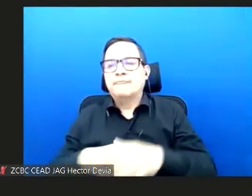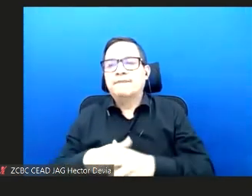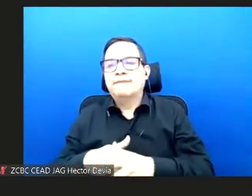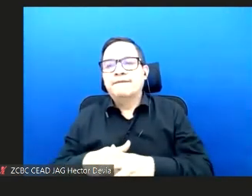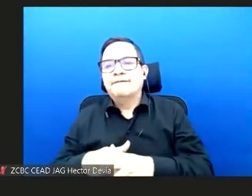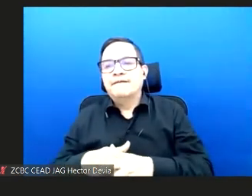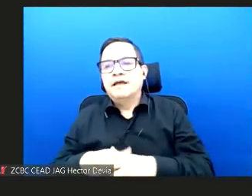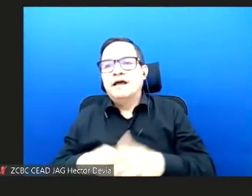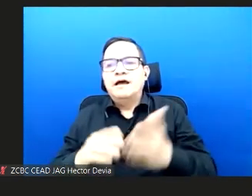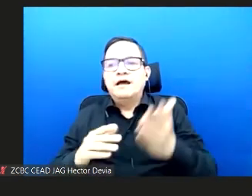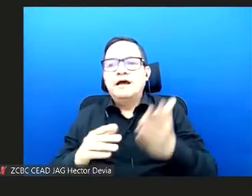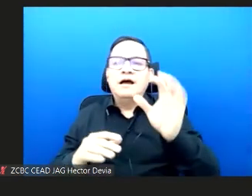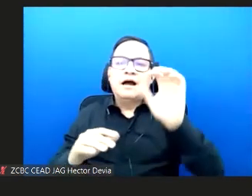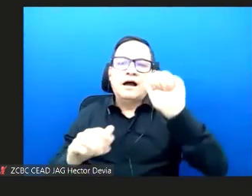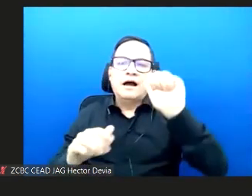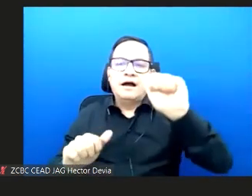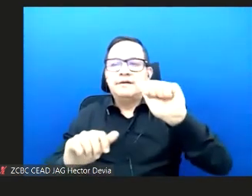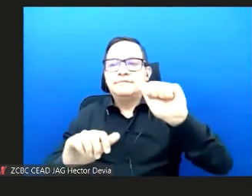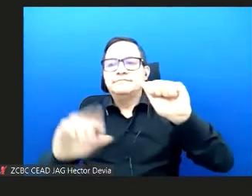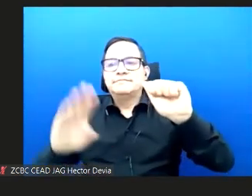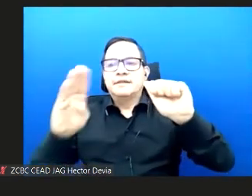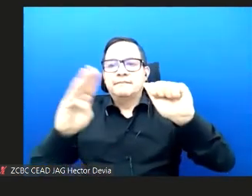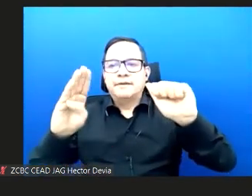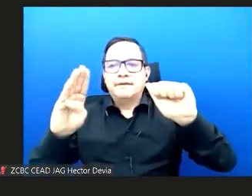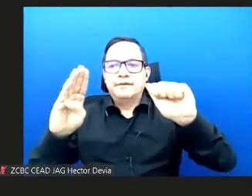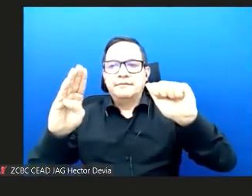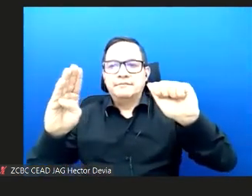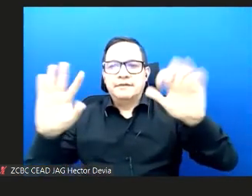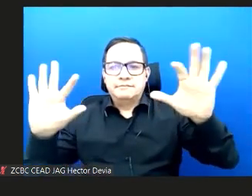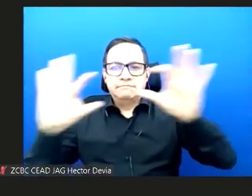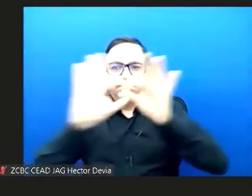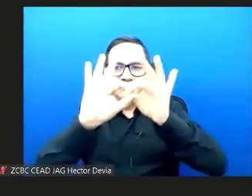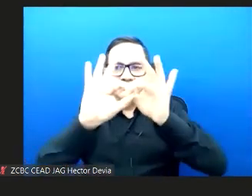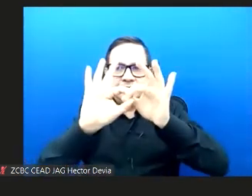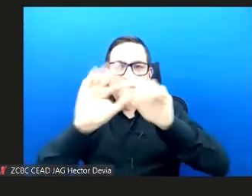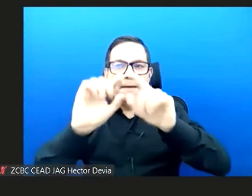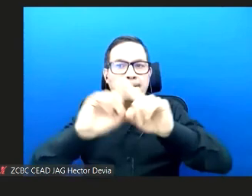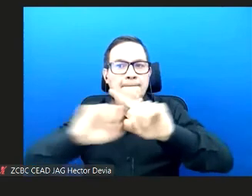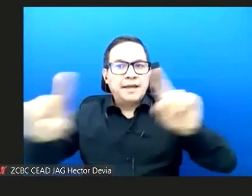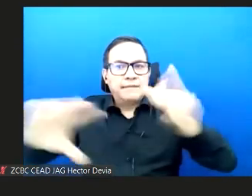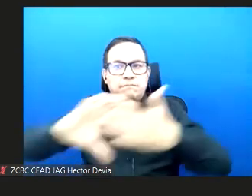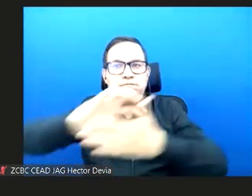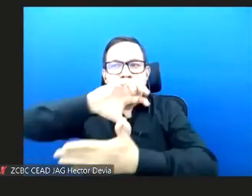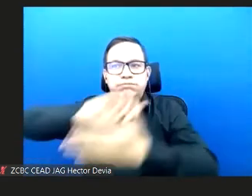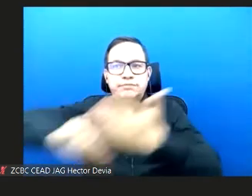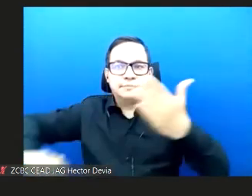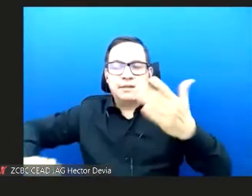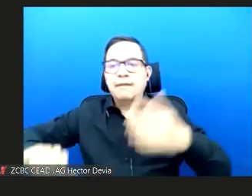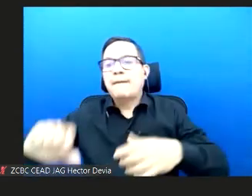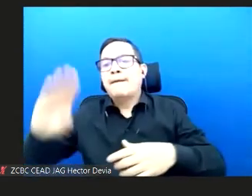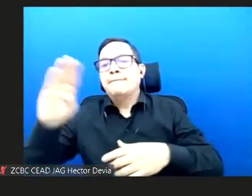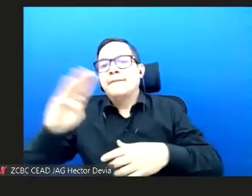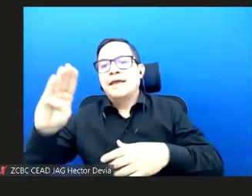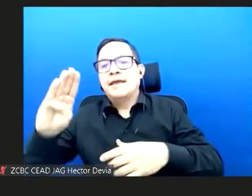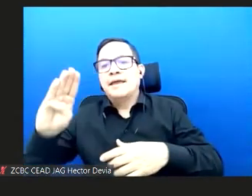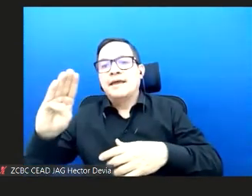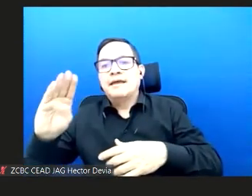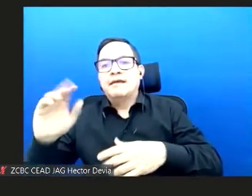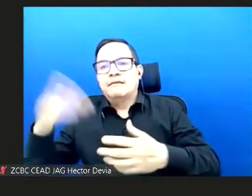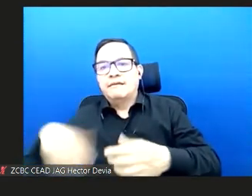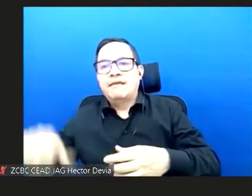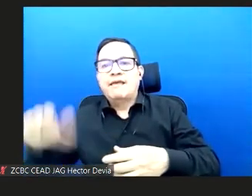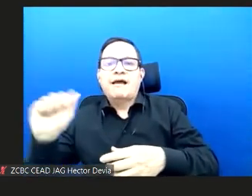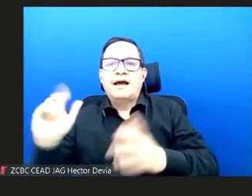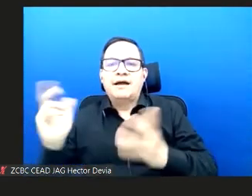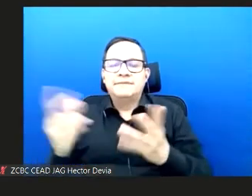unión entre A y B, pero que no estén en la intersección entre B y A. De